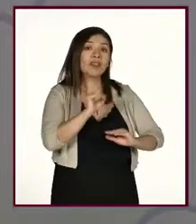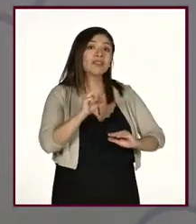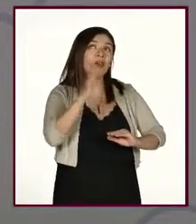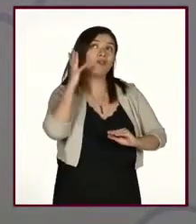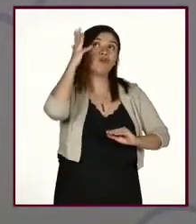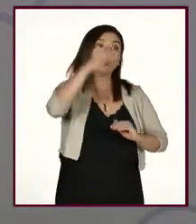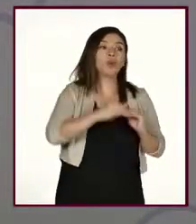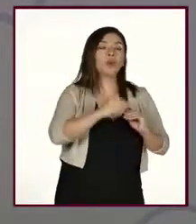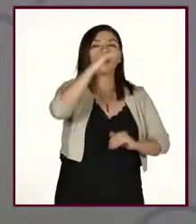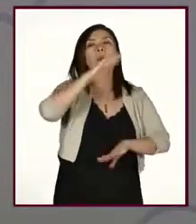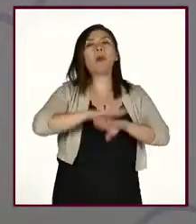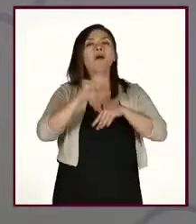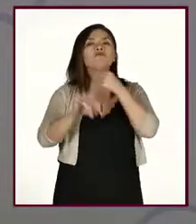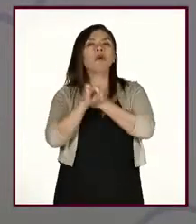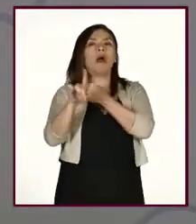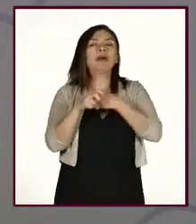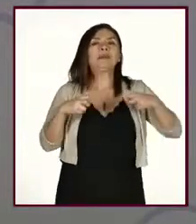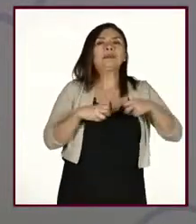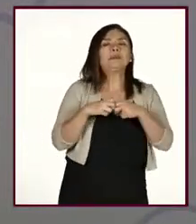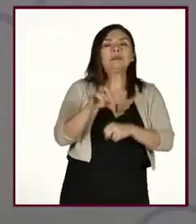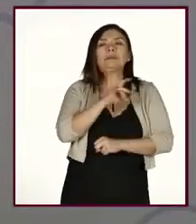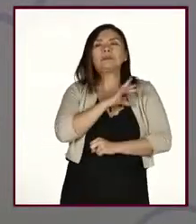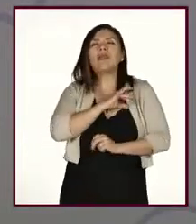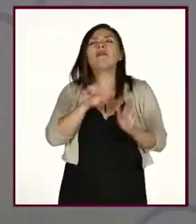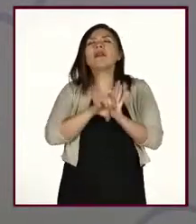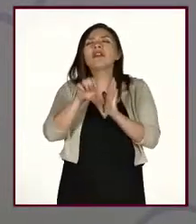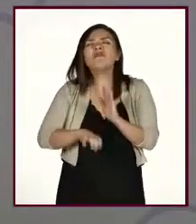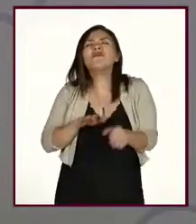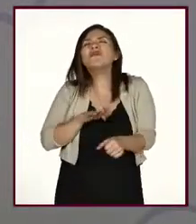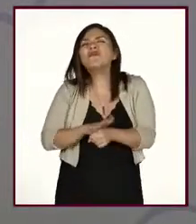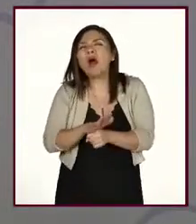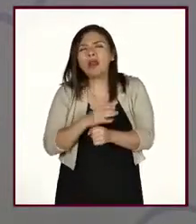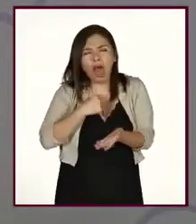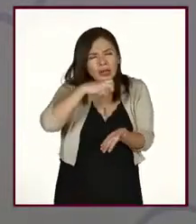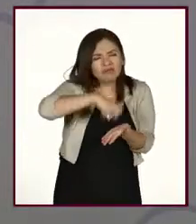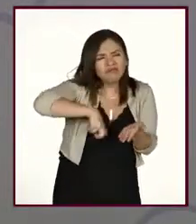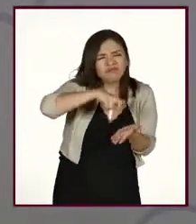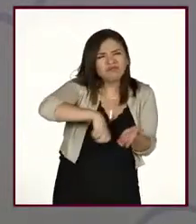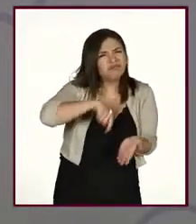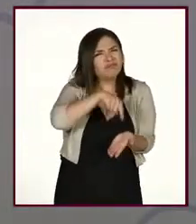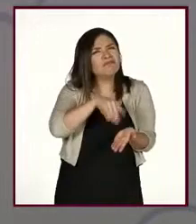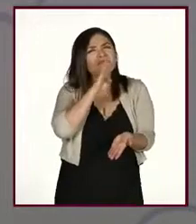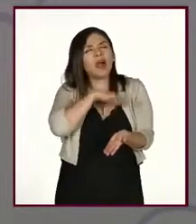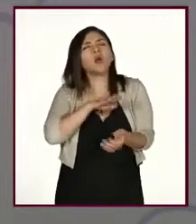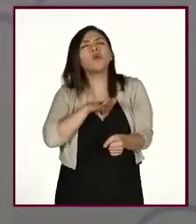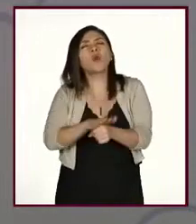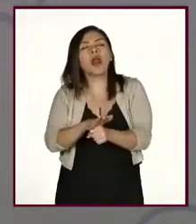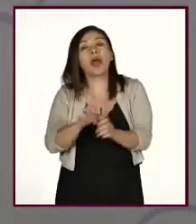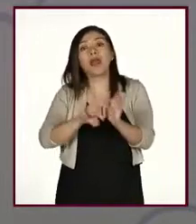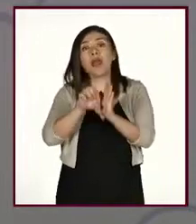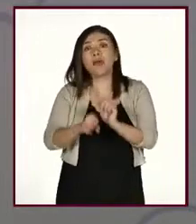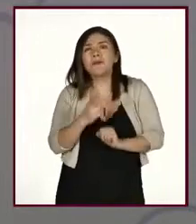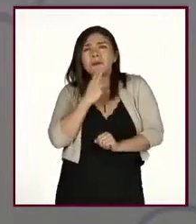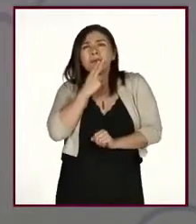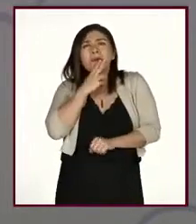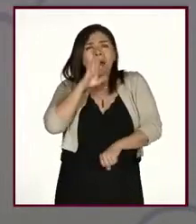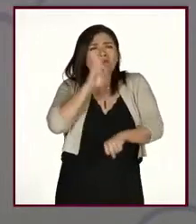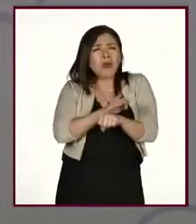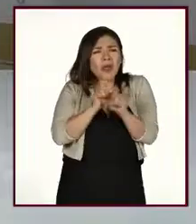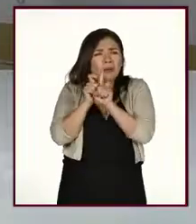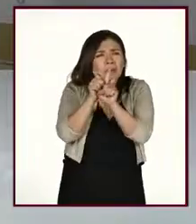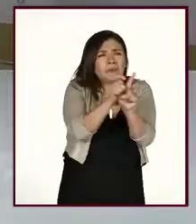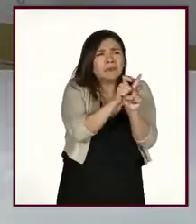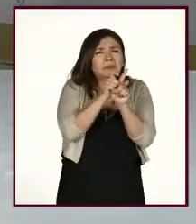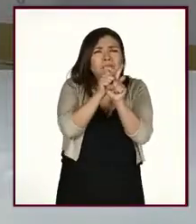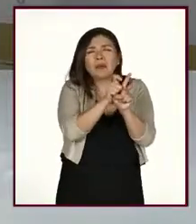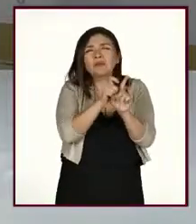a presentar algún trastorno de ansiedad. ¿Cuáles serían estos estilos de crianza? Un estilo de crianza sobreprotector.